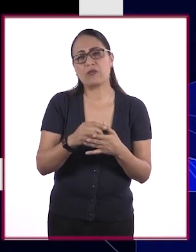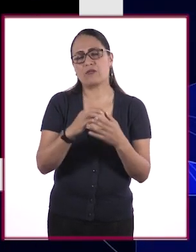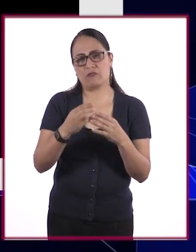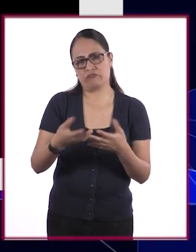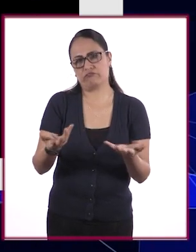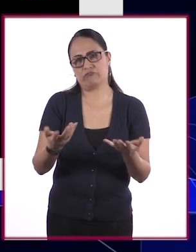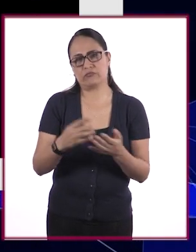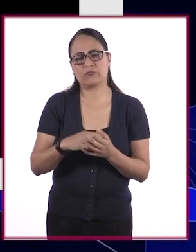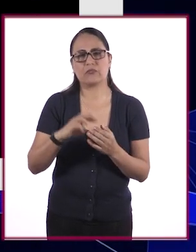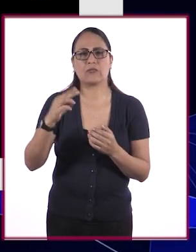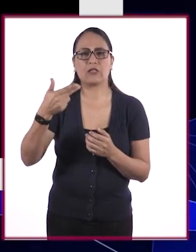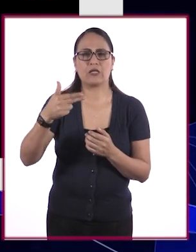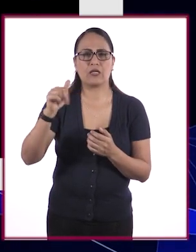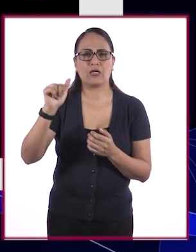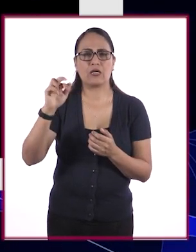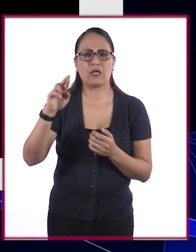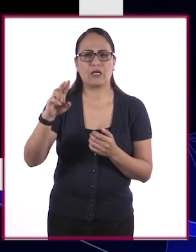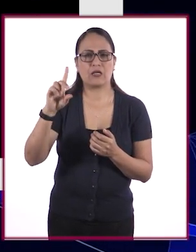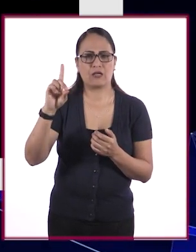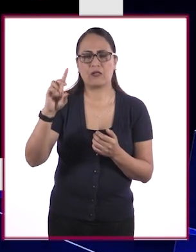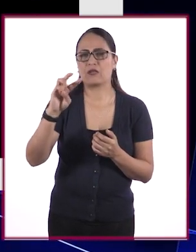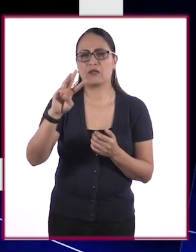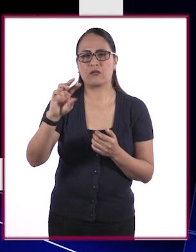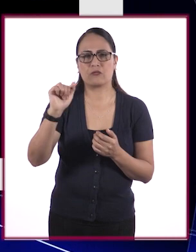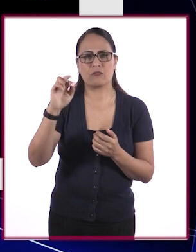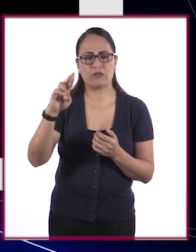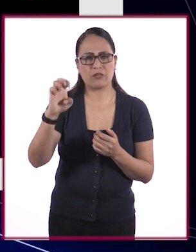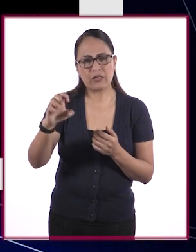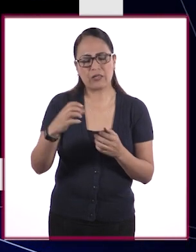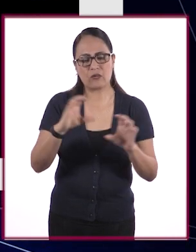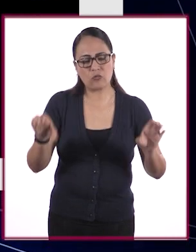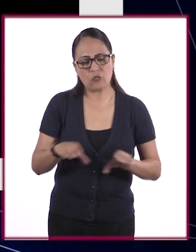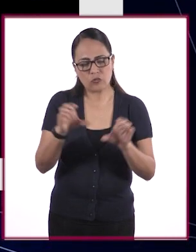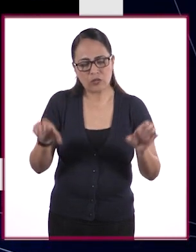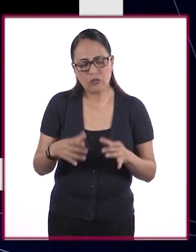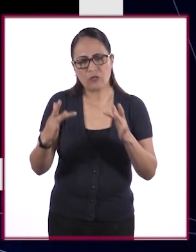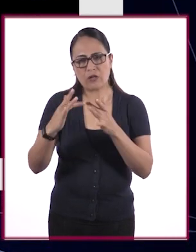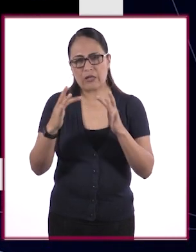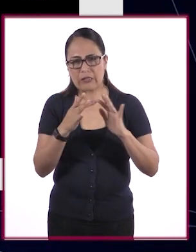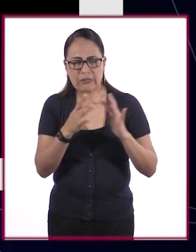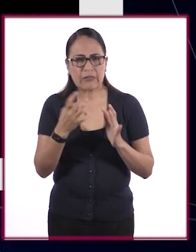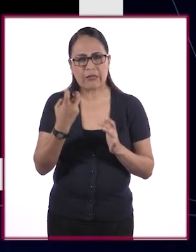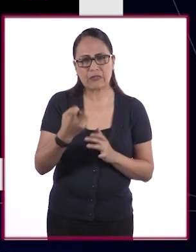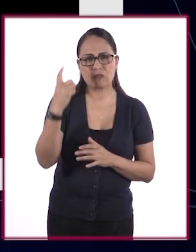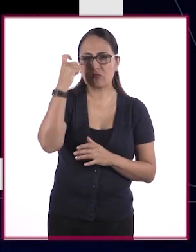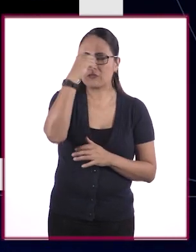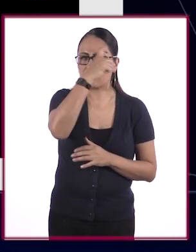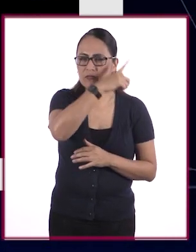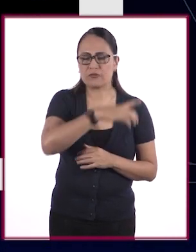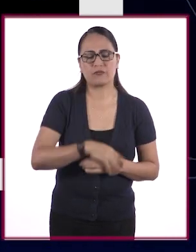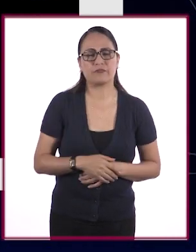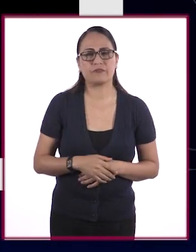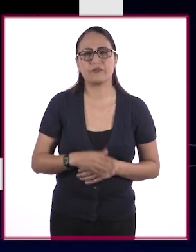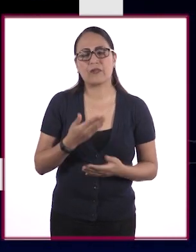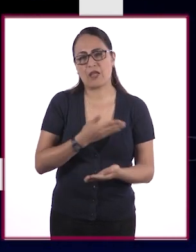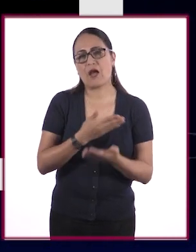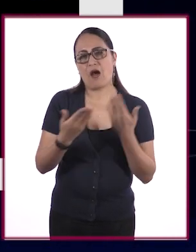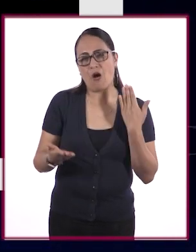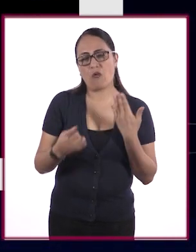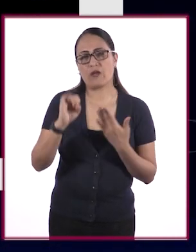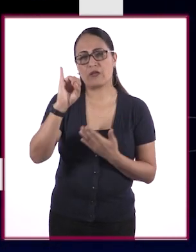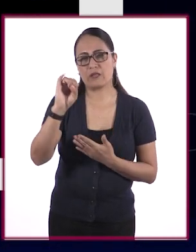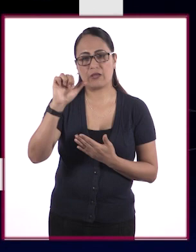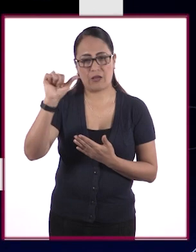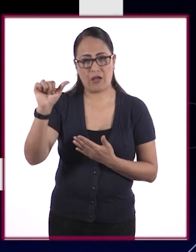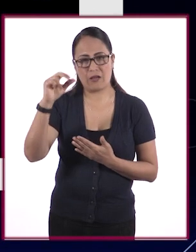hardware, tener las computadoras y las líneas fue el primer desafío. La inteligencia artificial es también uno de